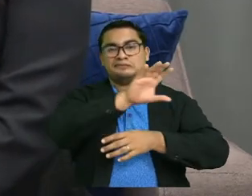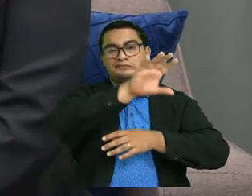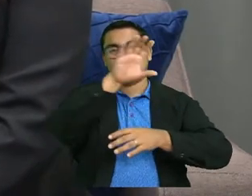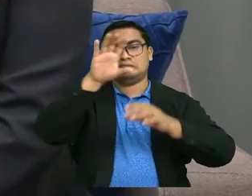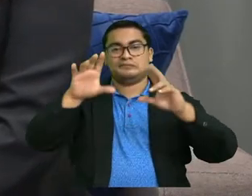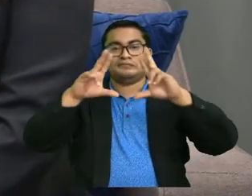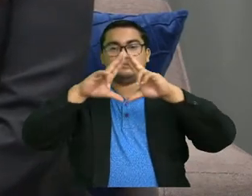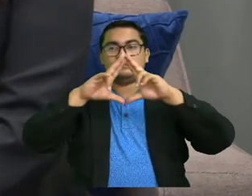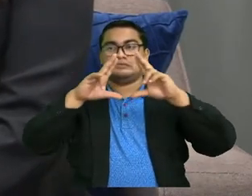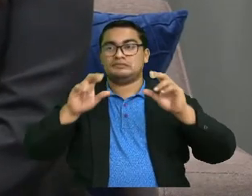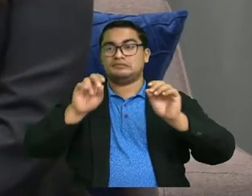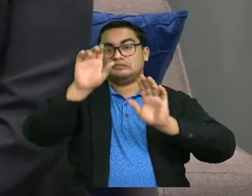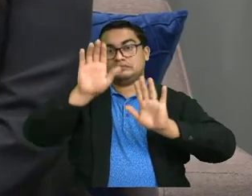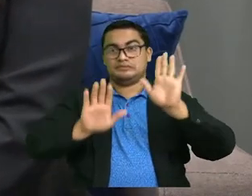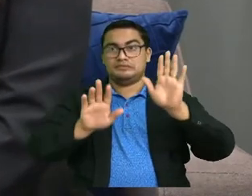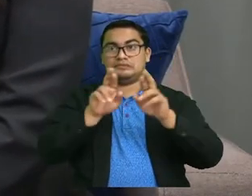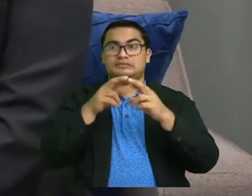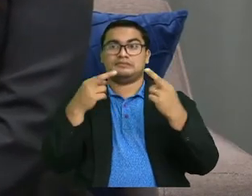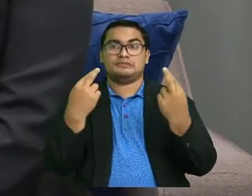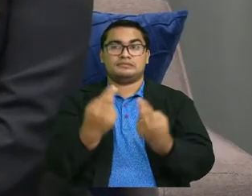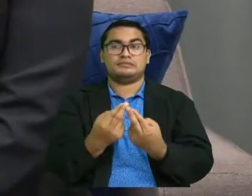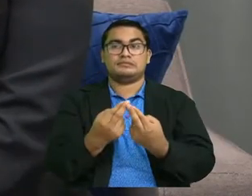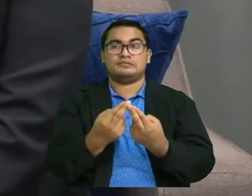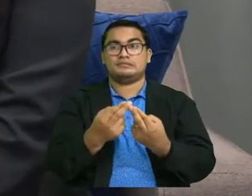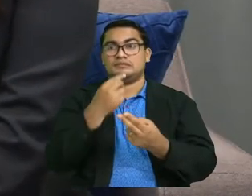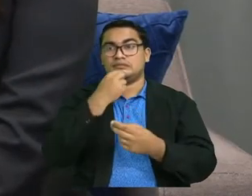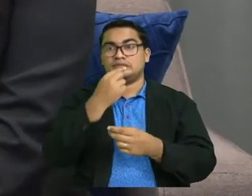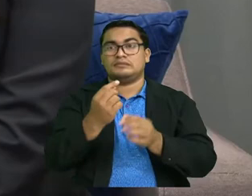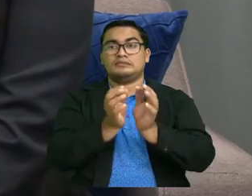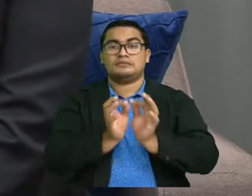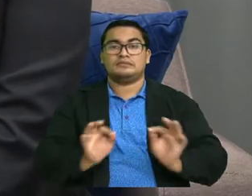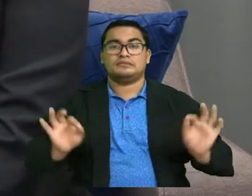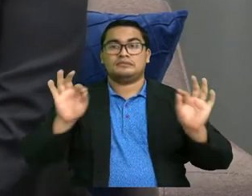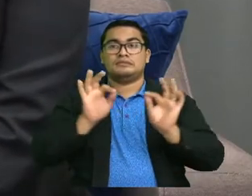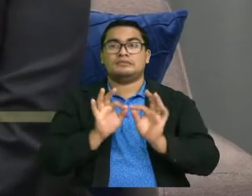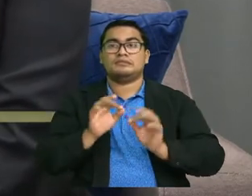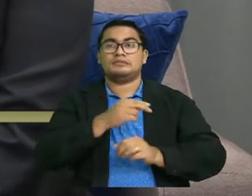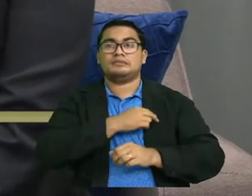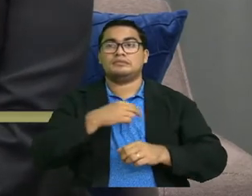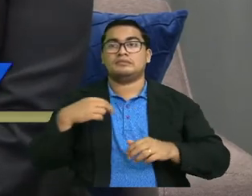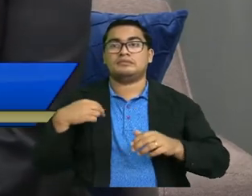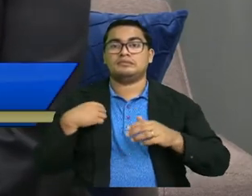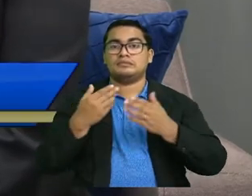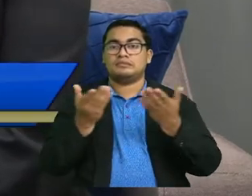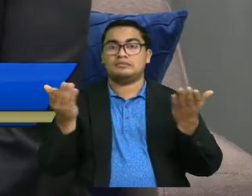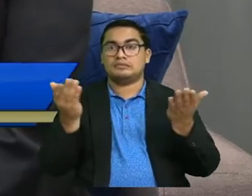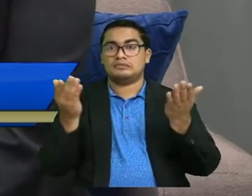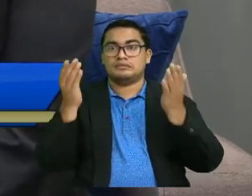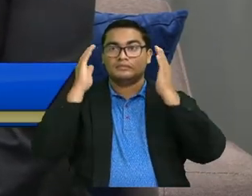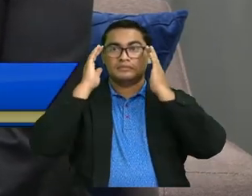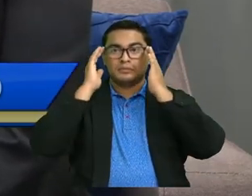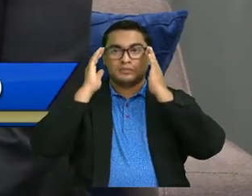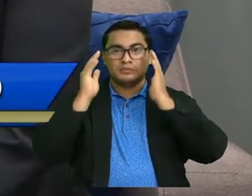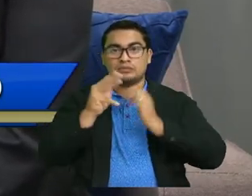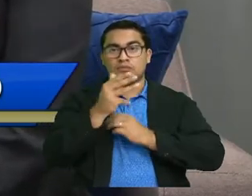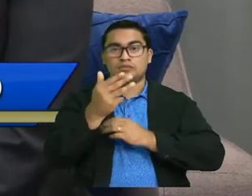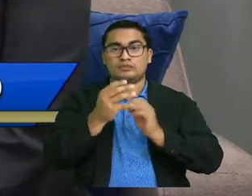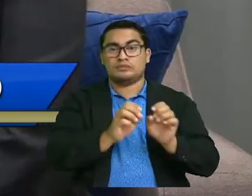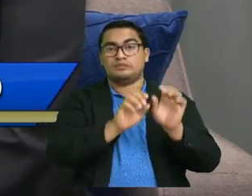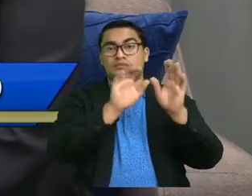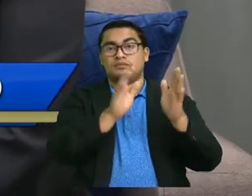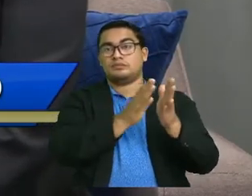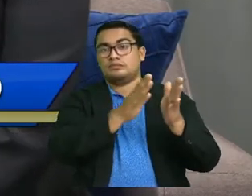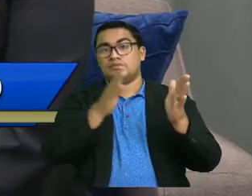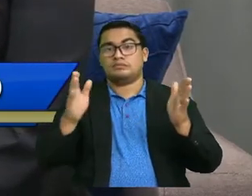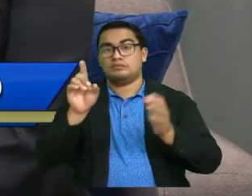estar siendo partícipes de este encuentro y sobre todo se va a llevar a cabo dentro de ello, desde las 9 de la mañana hasta las 12 de la noche